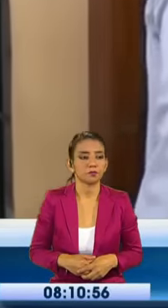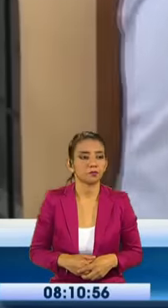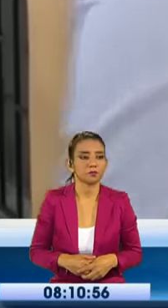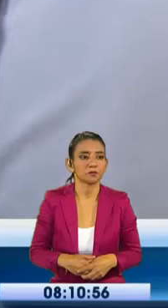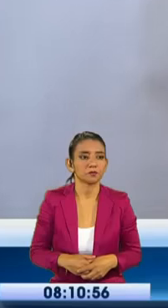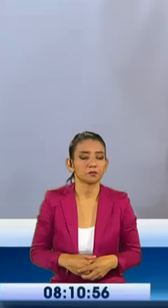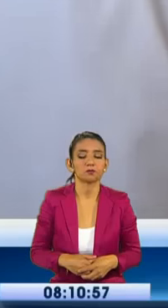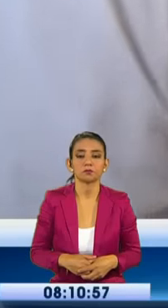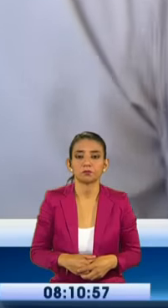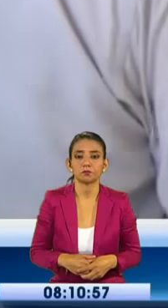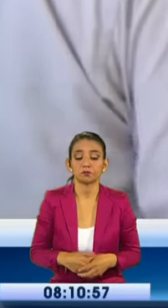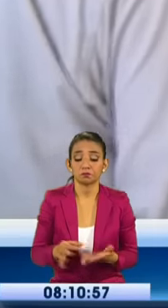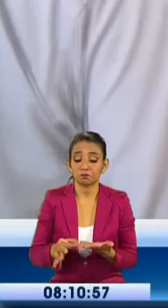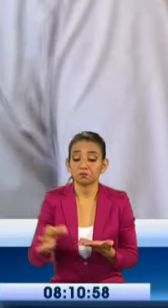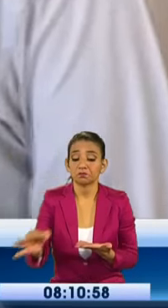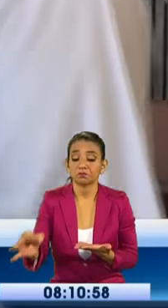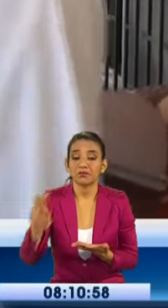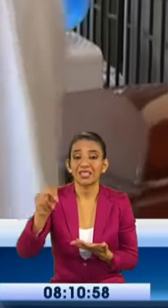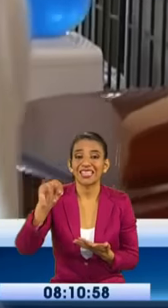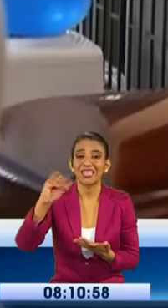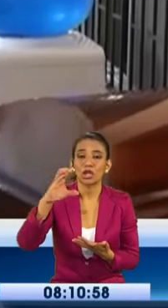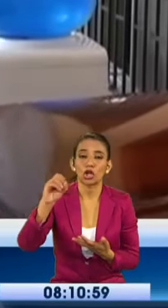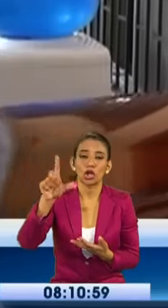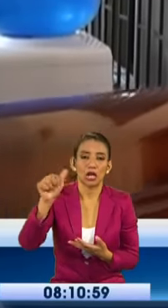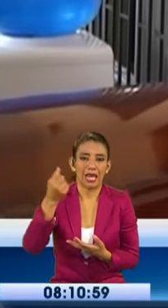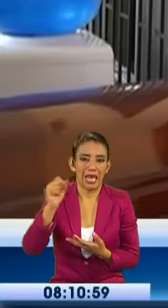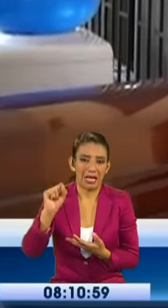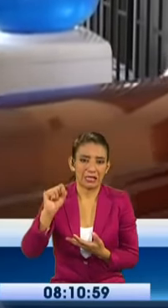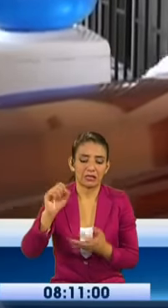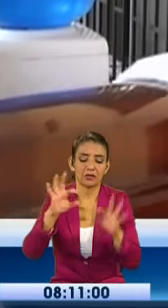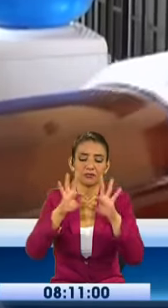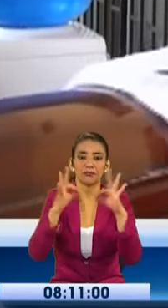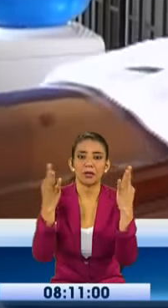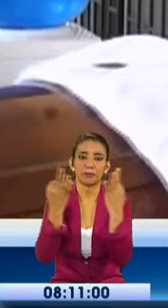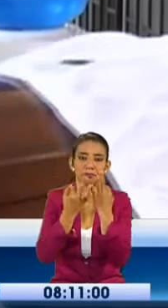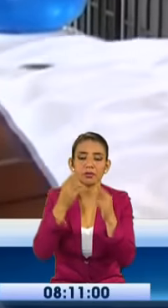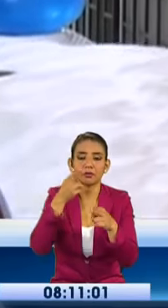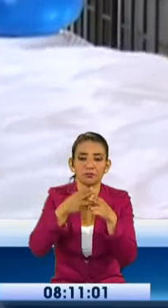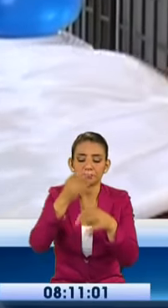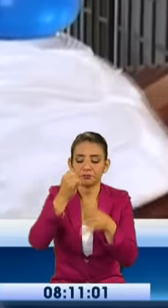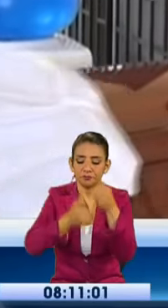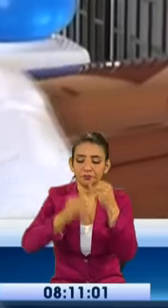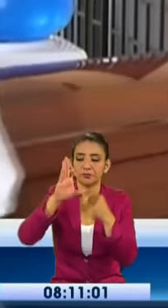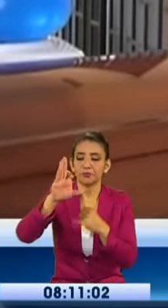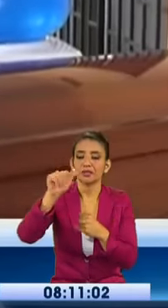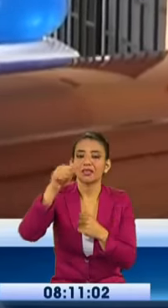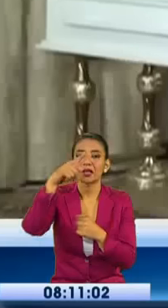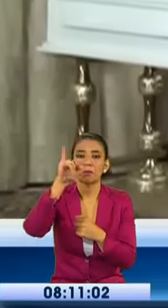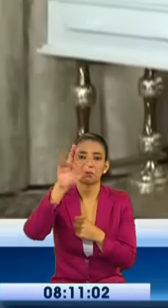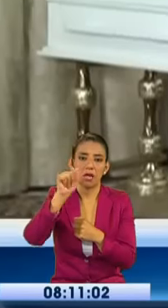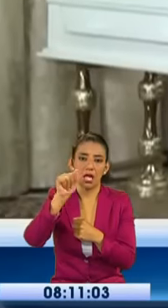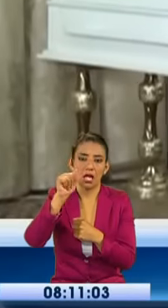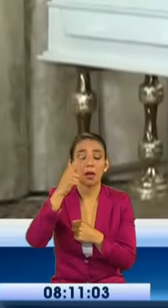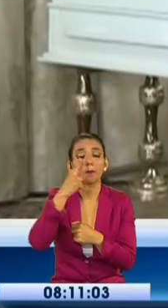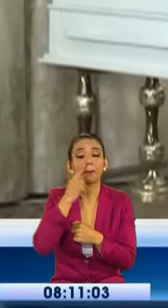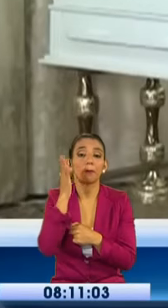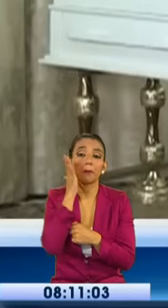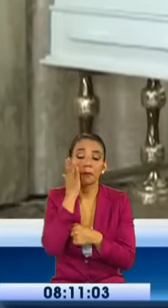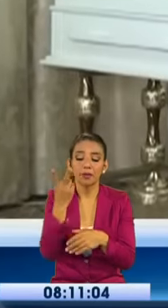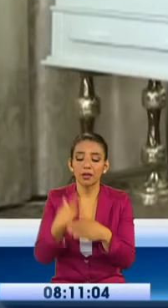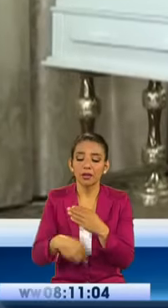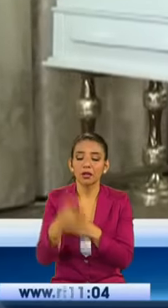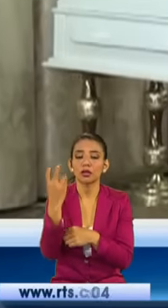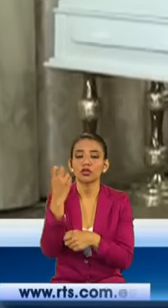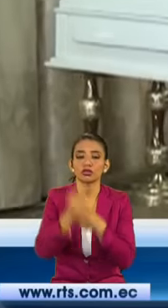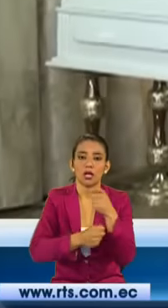parroquia Nicolás Infante eran velados los integrantes de la familia Tapia Moreno, padre, madre y su hija de 12 años, tres